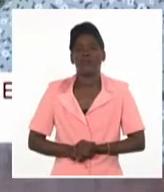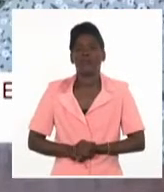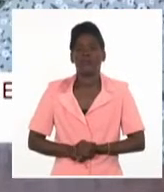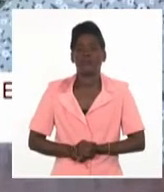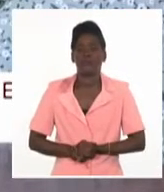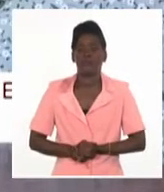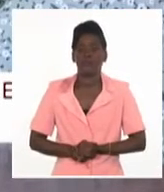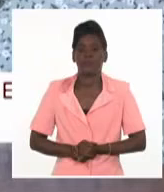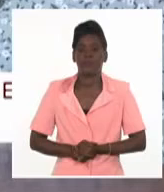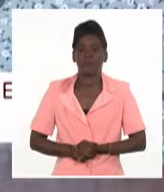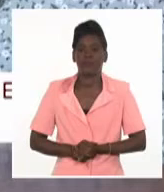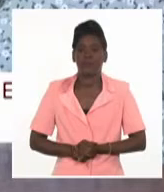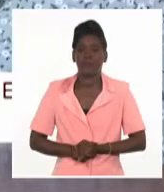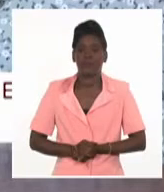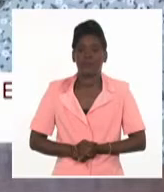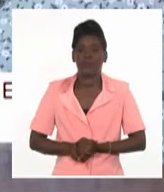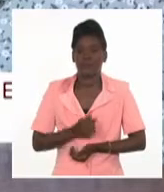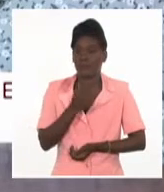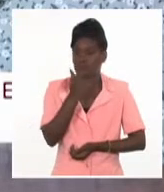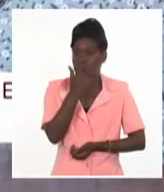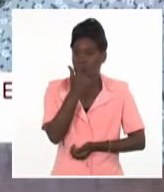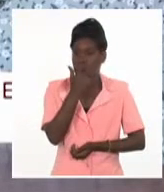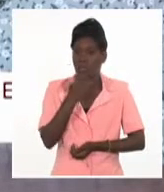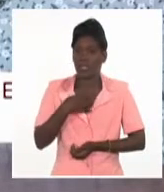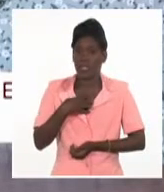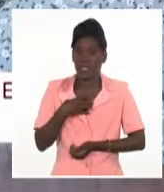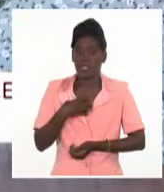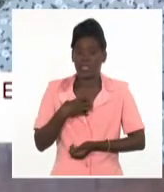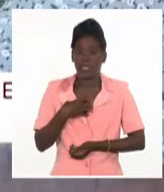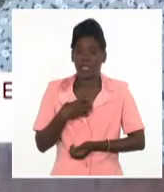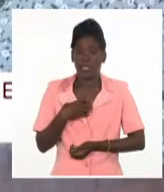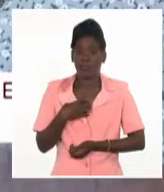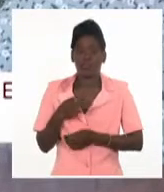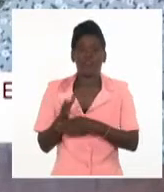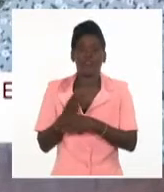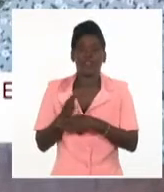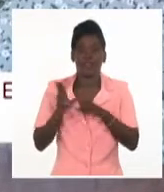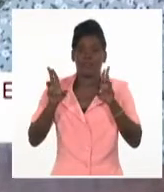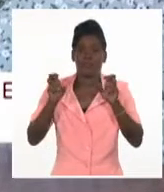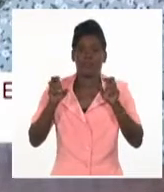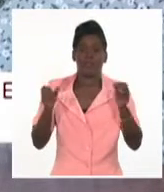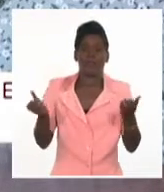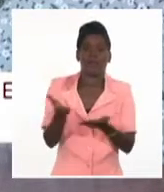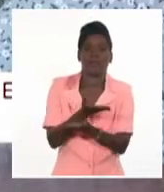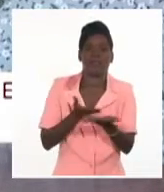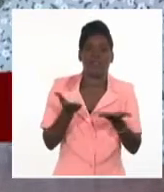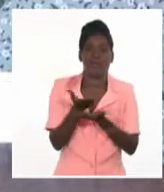todas las categorías, que existe una agenda amplia de temas a tratar, a solucionar, pero que nos pueden unir.